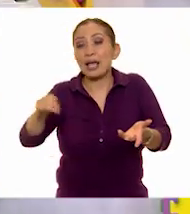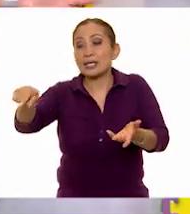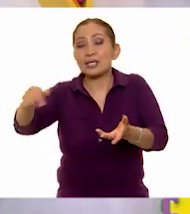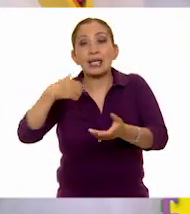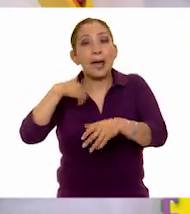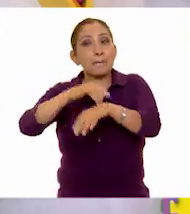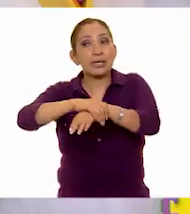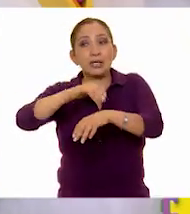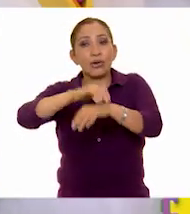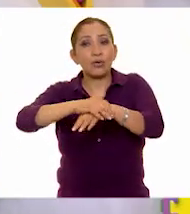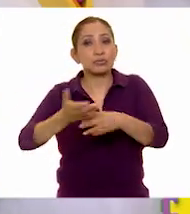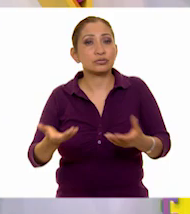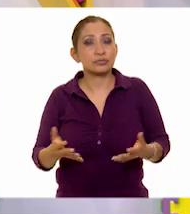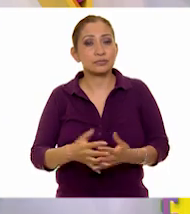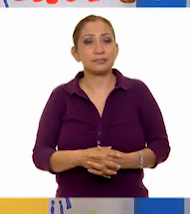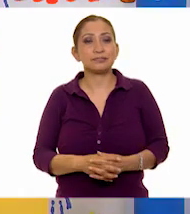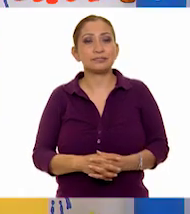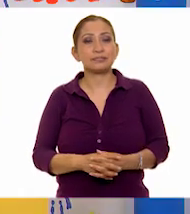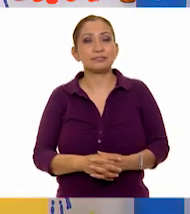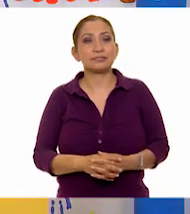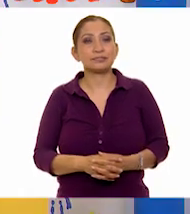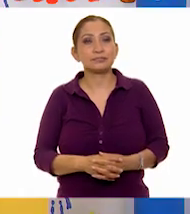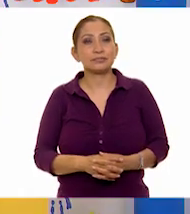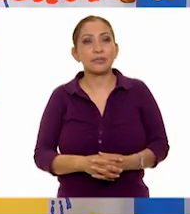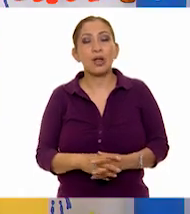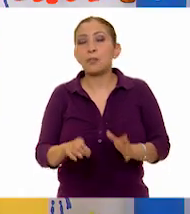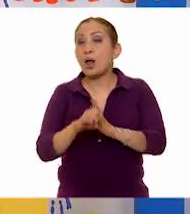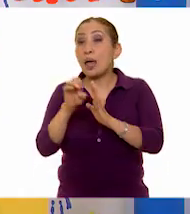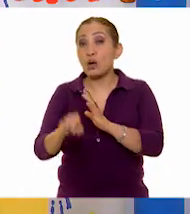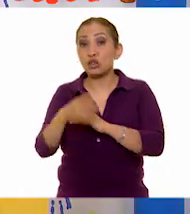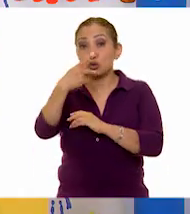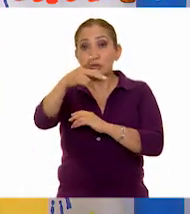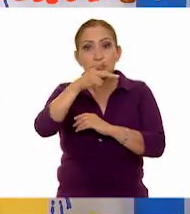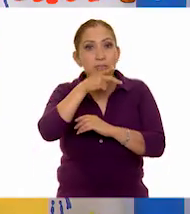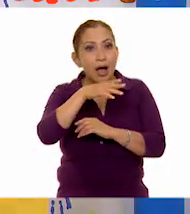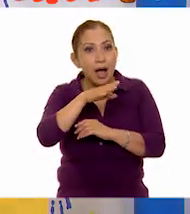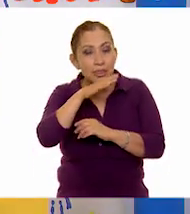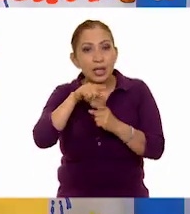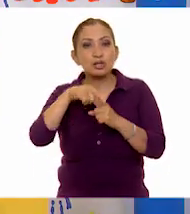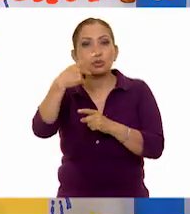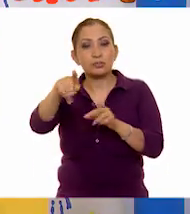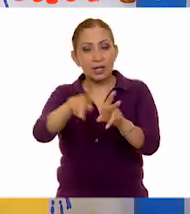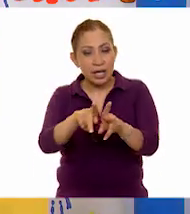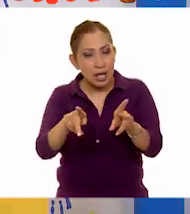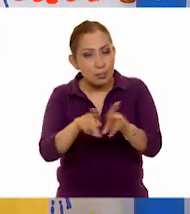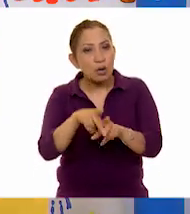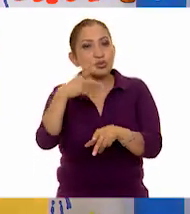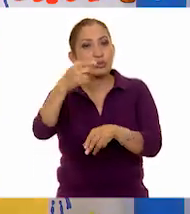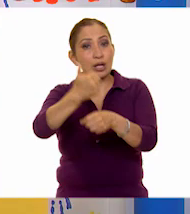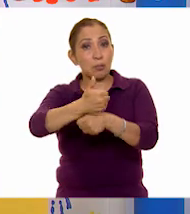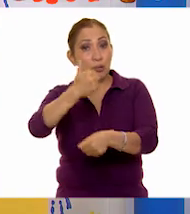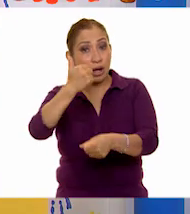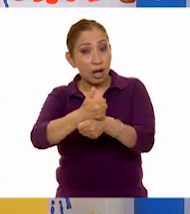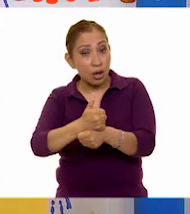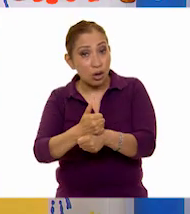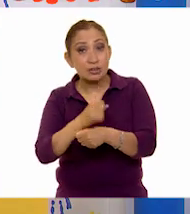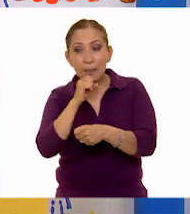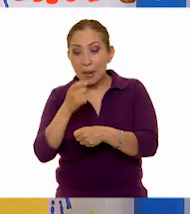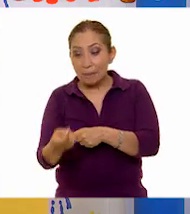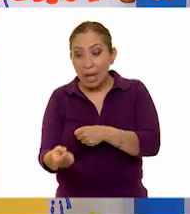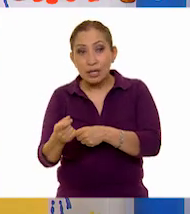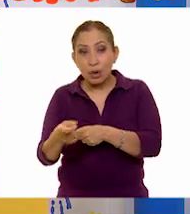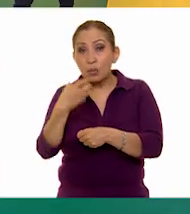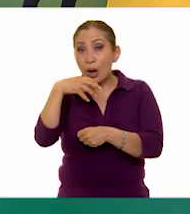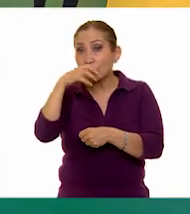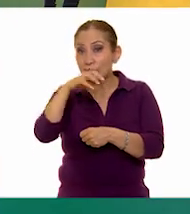nuestros amigos. Como en este caso, tus papás, tus primos, tus abuelitos y hasta tu perro.